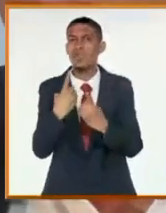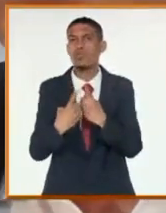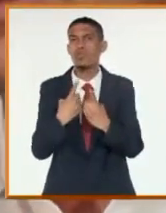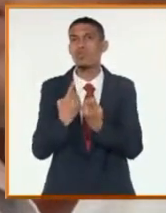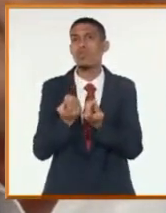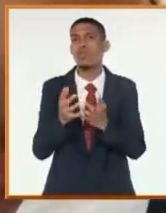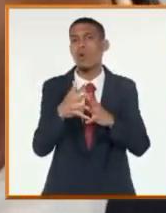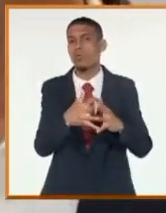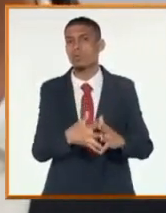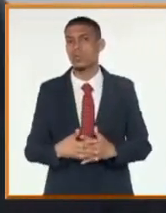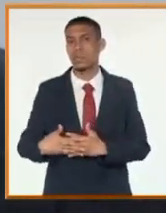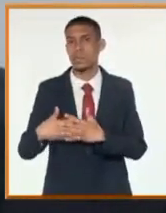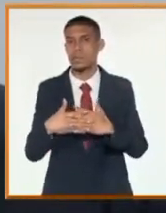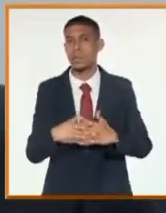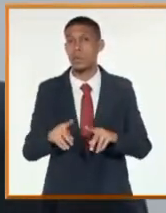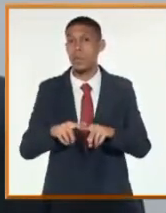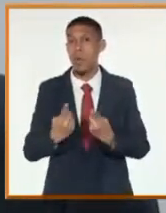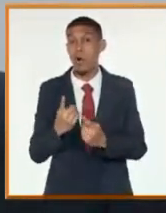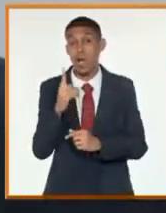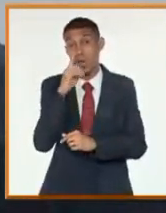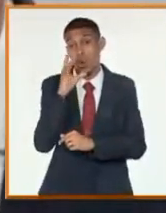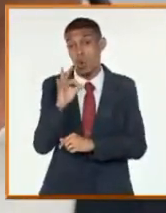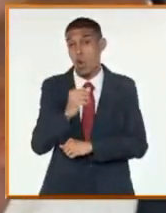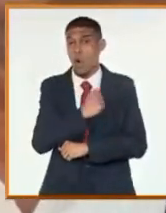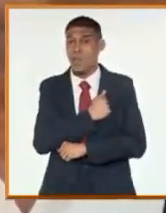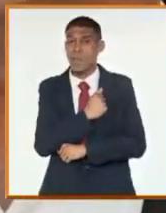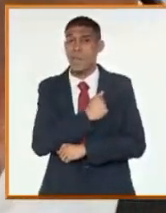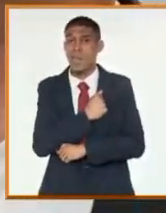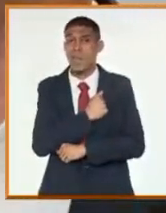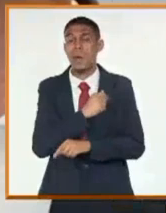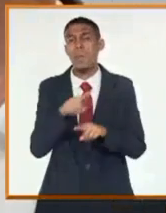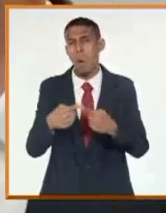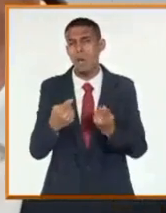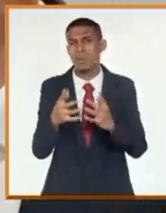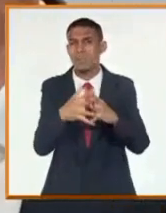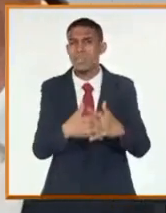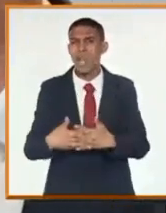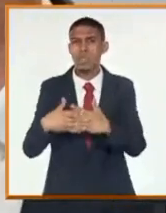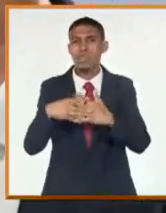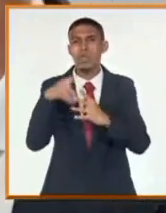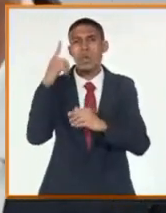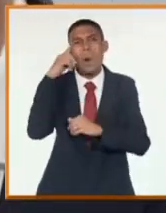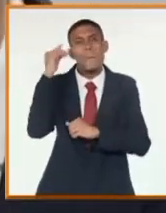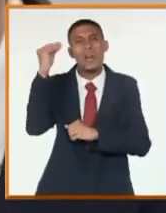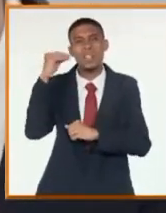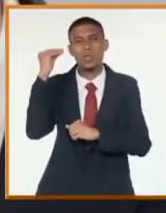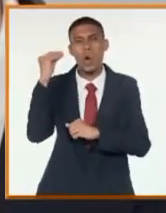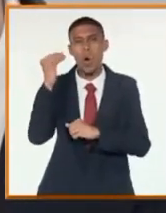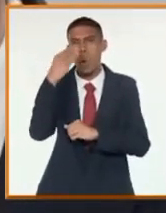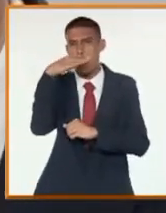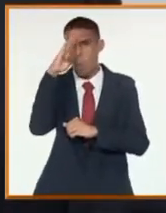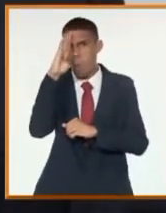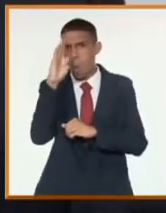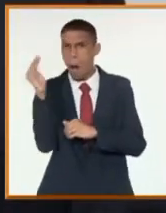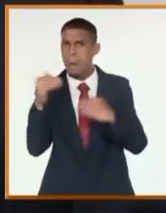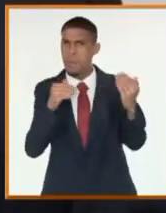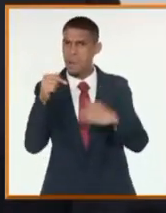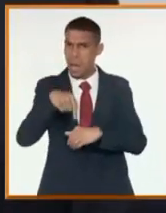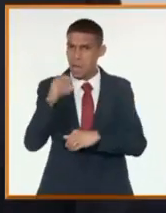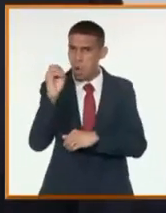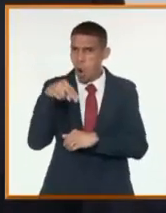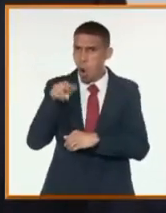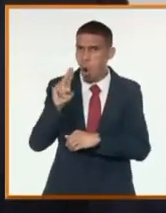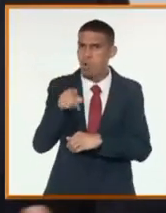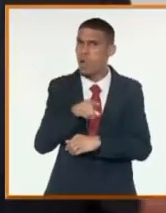de boicotear los programas de actividades que de manera intensa desarrolló la